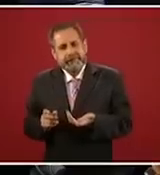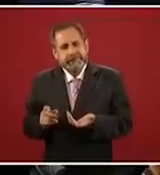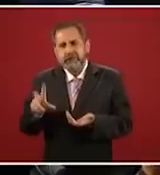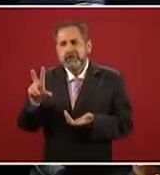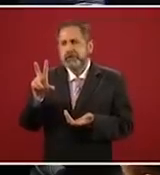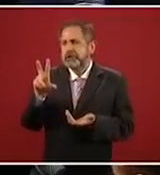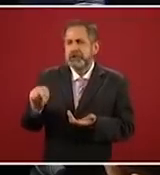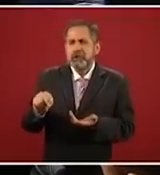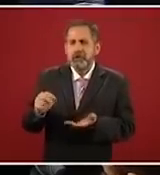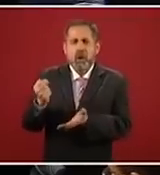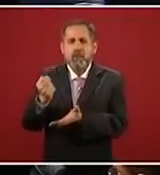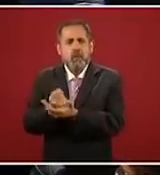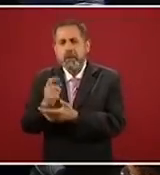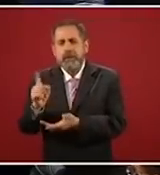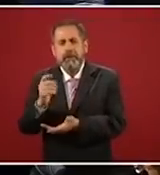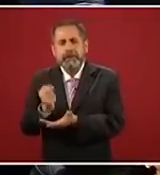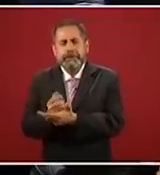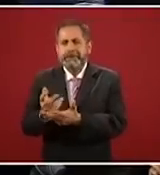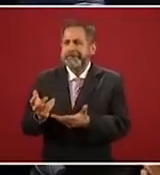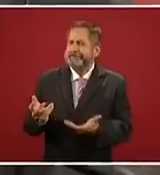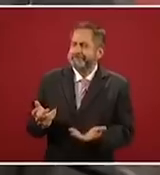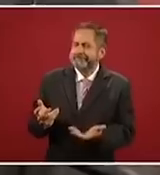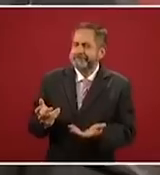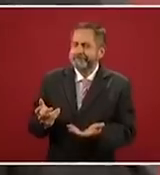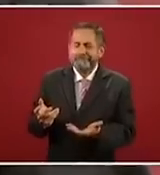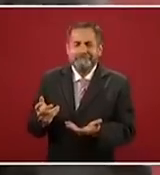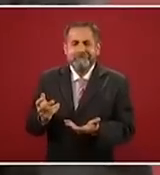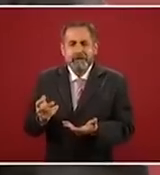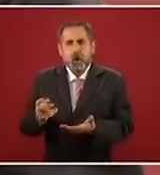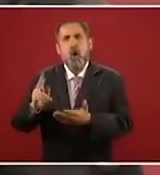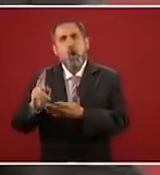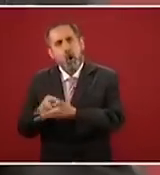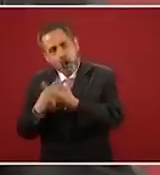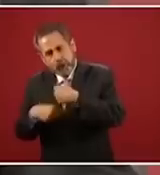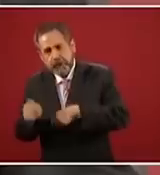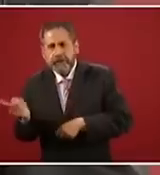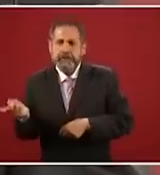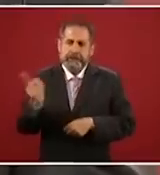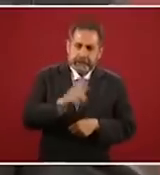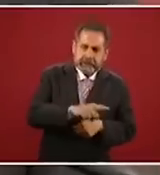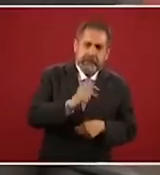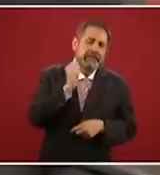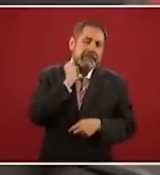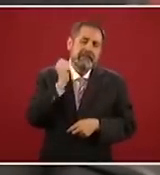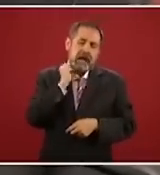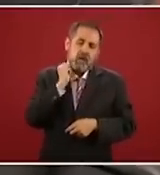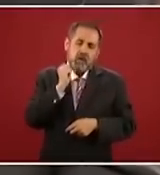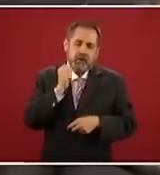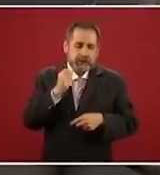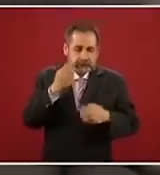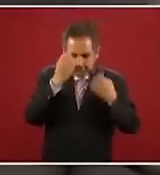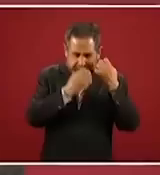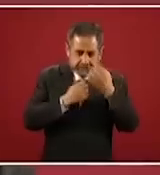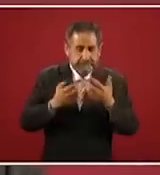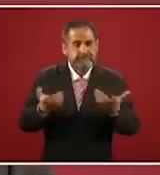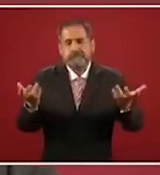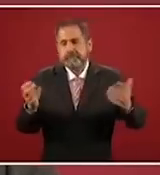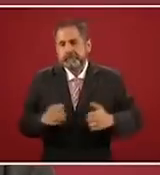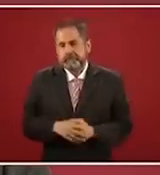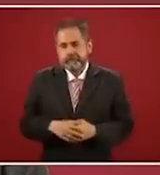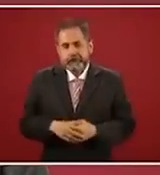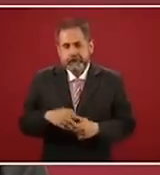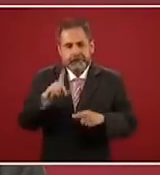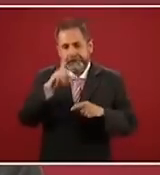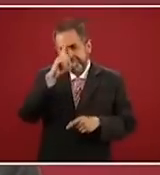era adecuada. La volvieron a regresar al Senado. El caso es de que quedó